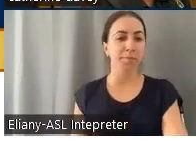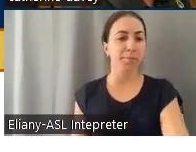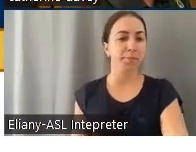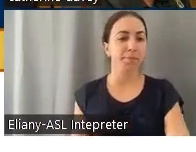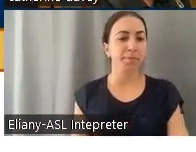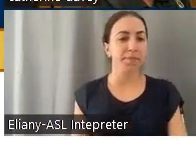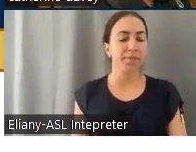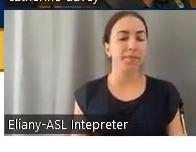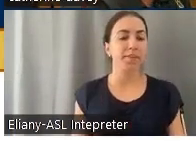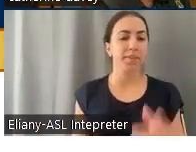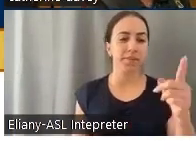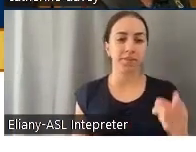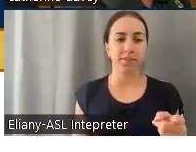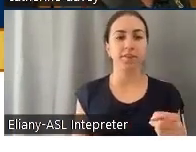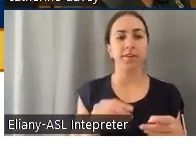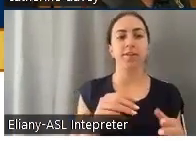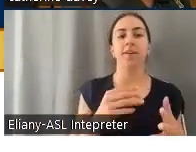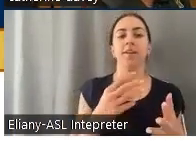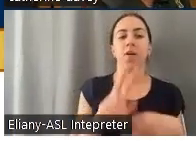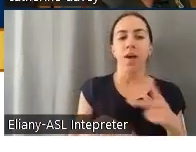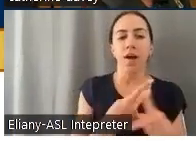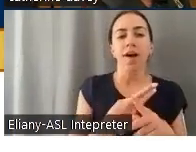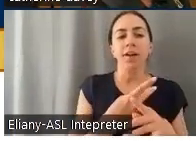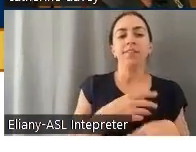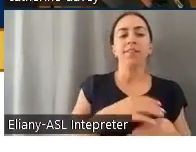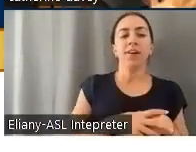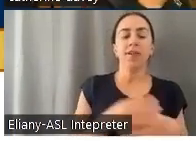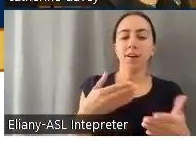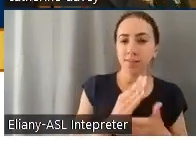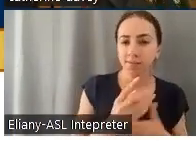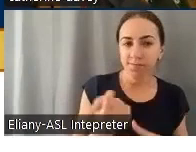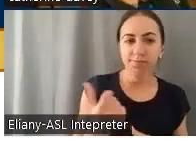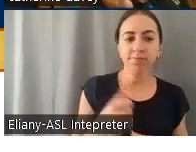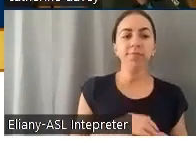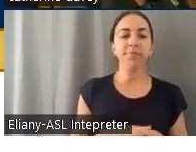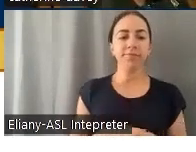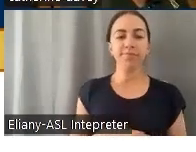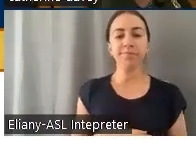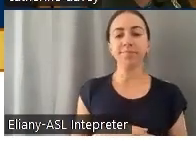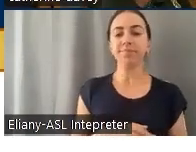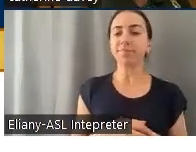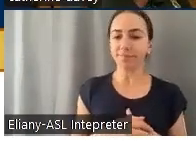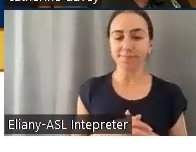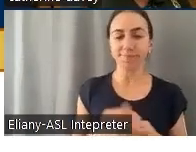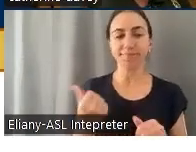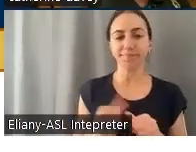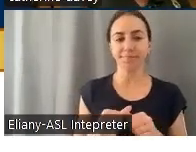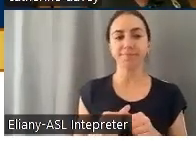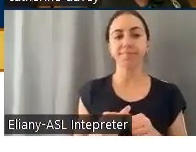diferentes posibilidades. Está la opción, está la base, el tipo, persona o propiedad es lo mismo, es